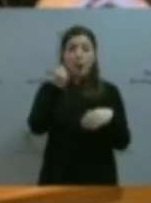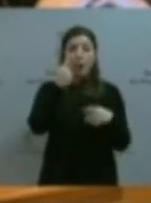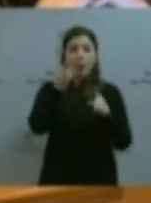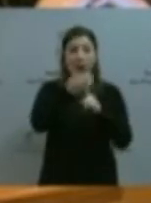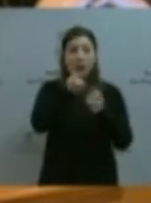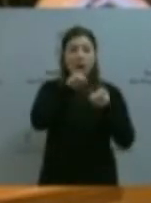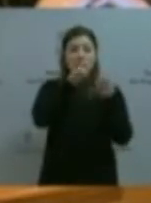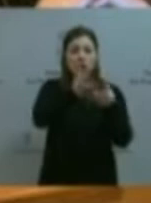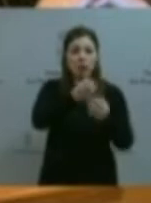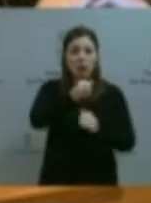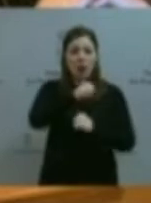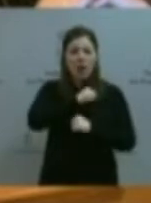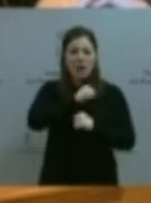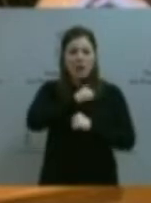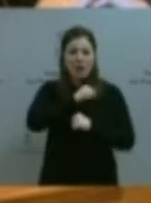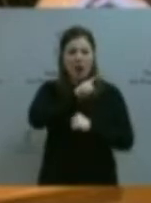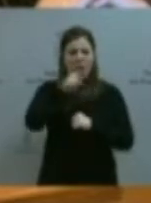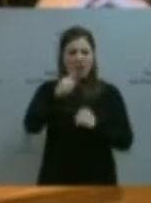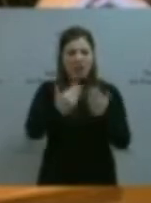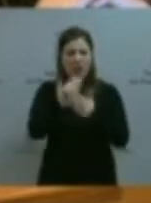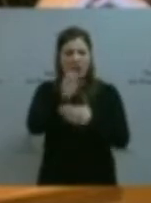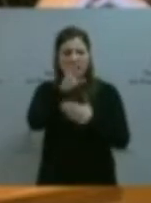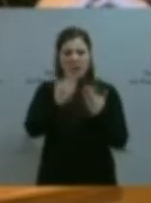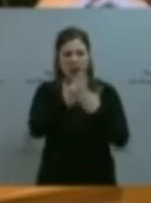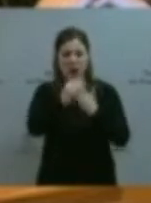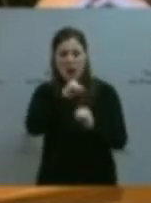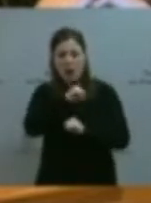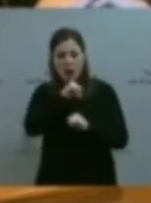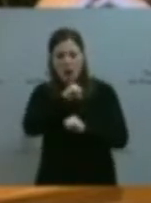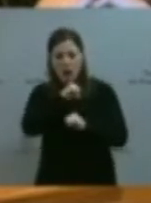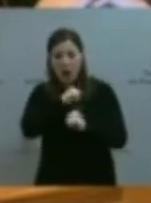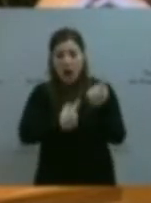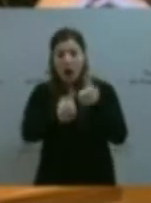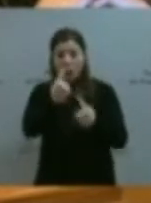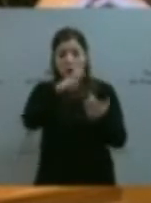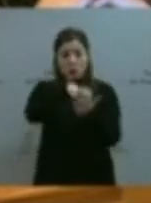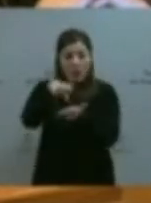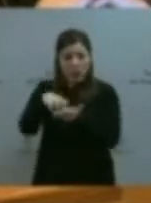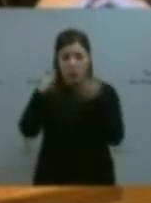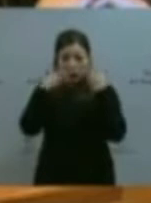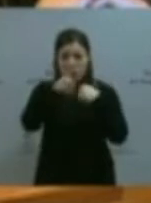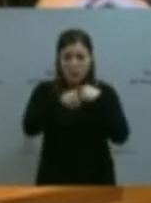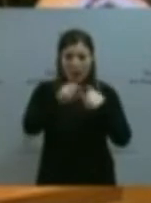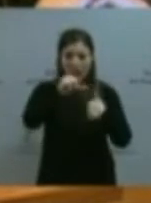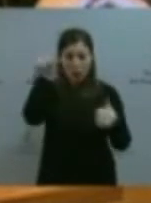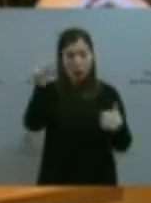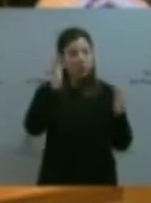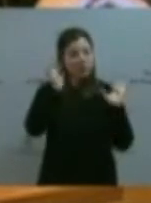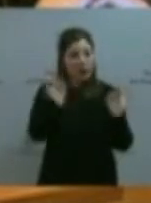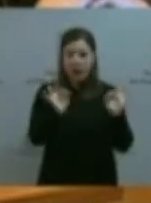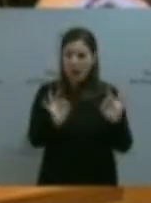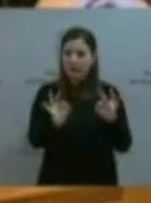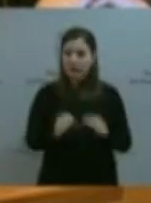días de espera en algunos de los centros de atención primaria de Gijón? Es verdad. ¿Cómo califica usted a eso, ¿no? O